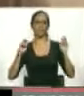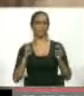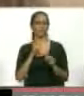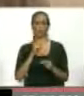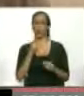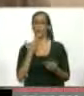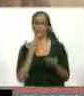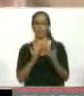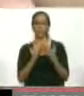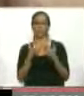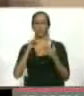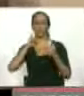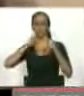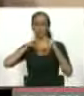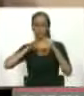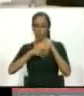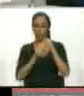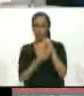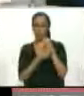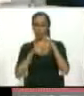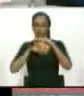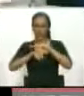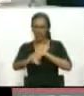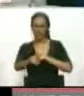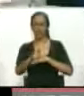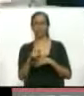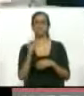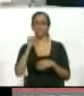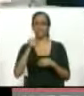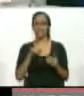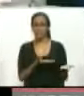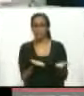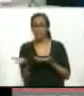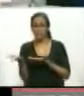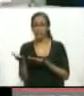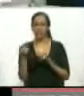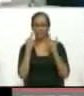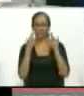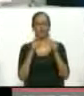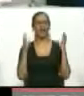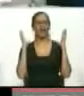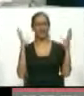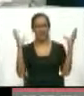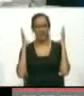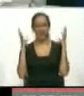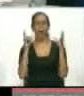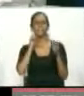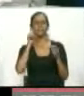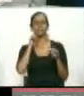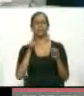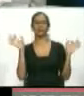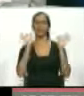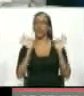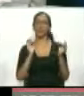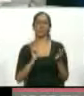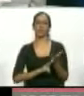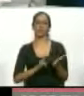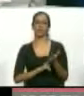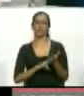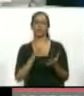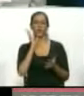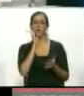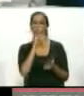esperar agua ha podido y si lo habían dejado entrar lo que estamos viendo es una gran vestida nada de esto es verdad no hay